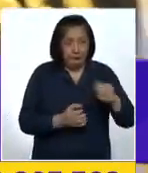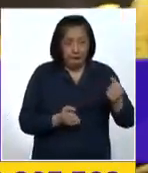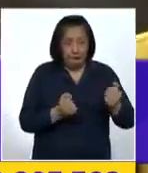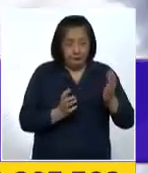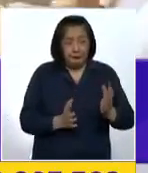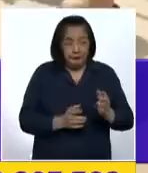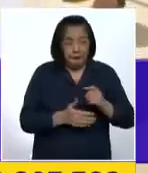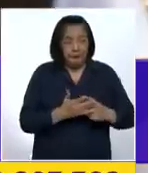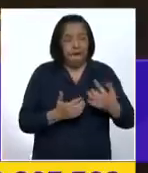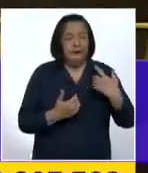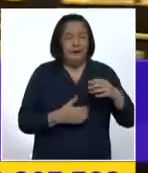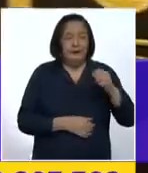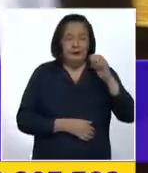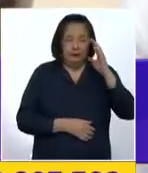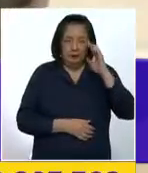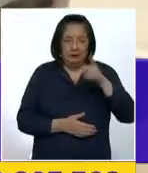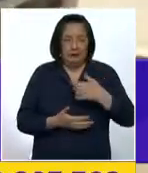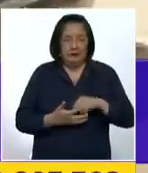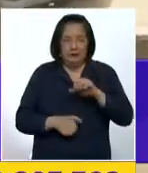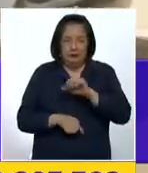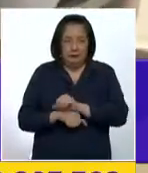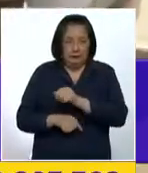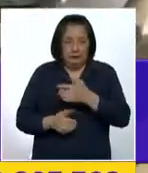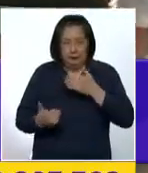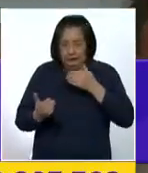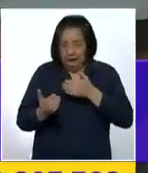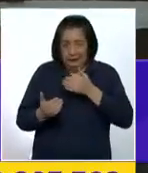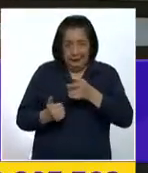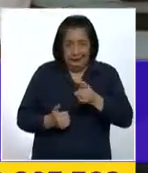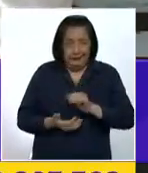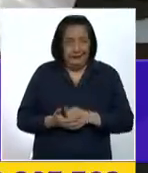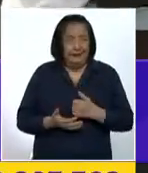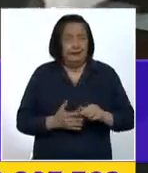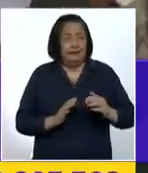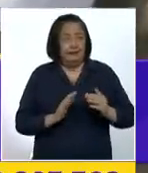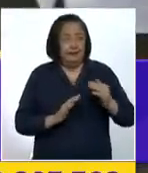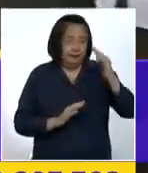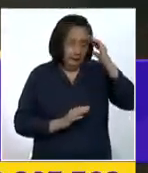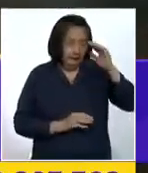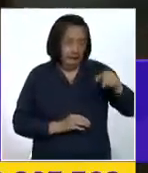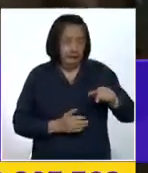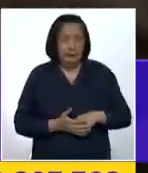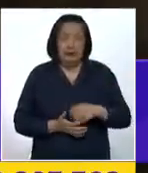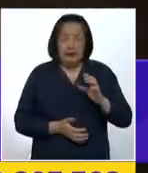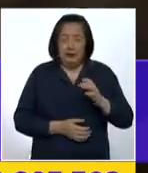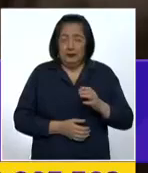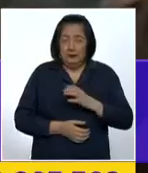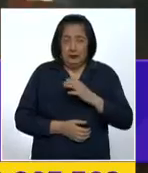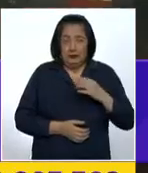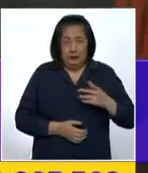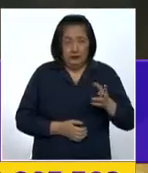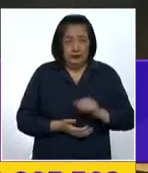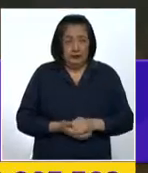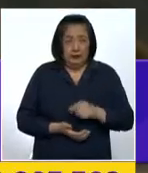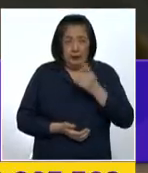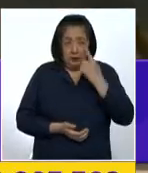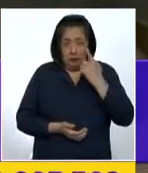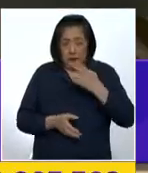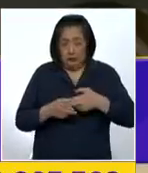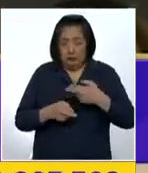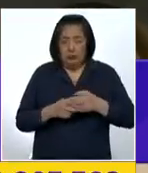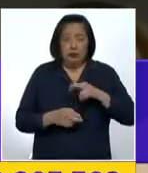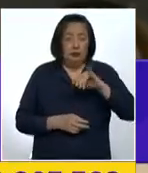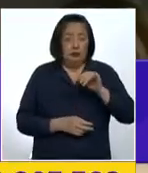que ha sido la intervención aquí en San Judas Tadeo, muy cerca a la DIPROVE del Callao, solamente 5 minutos. Mariel. José Carlos Solari Pozú,